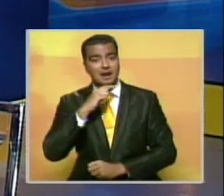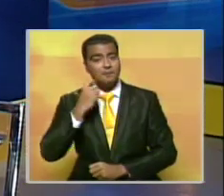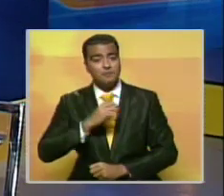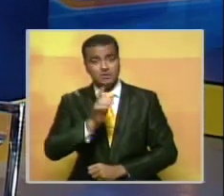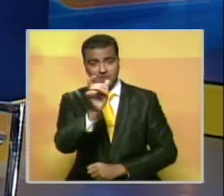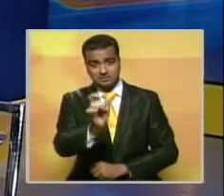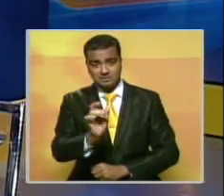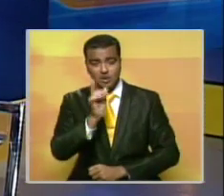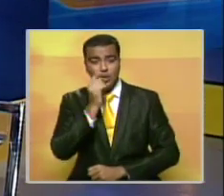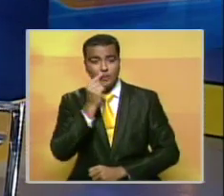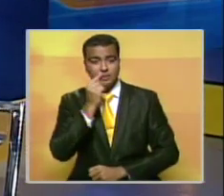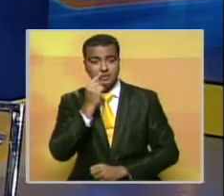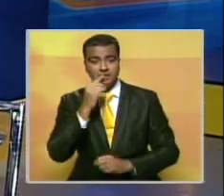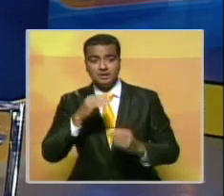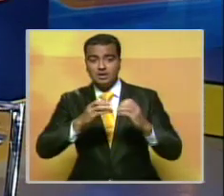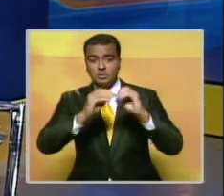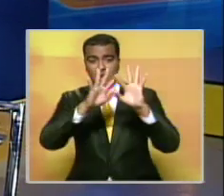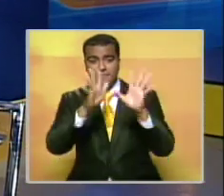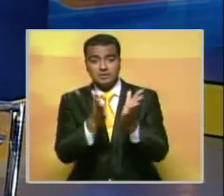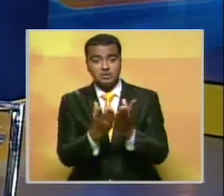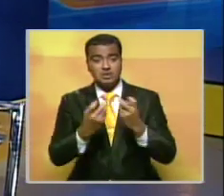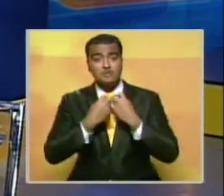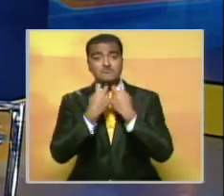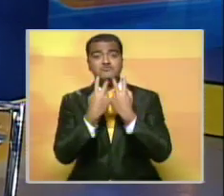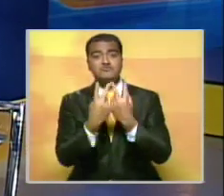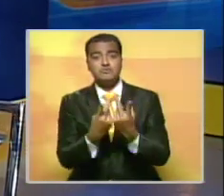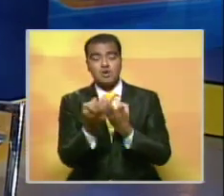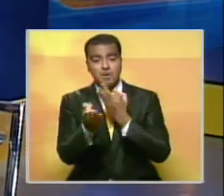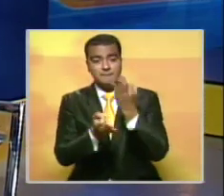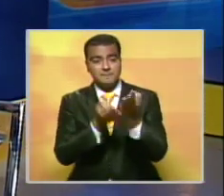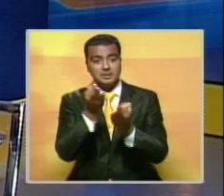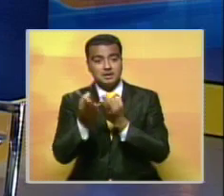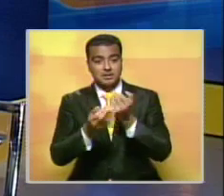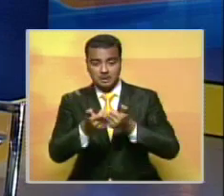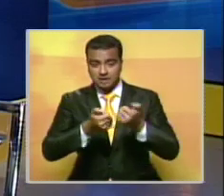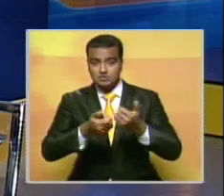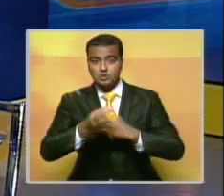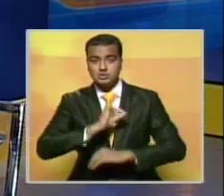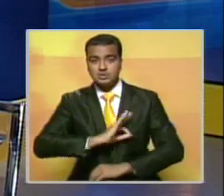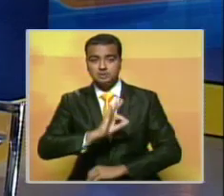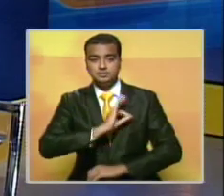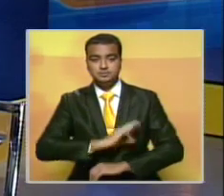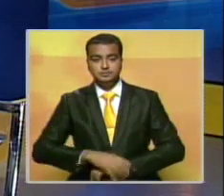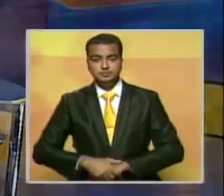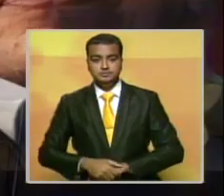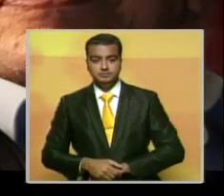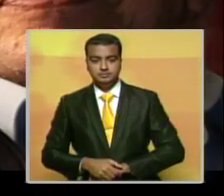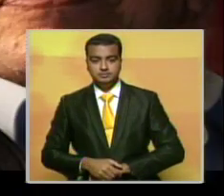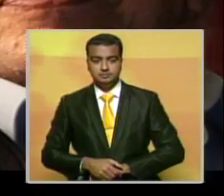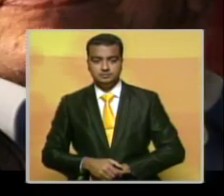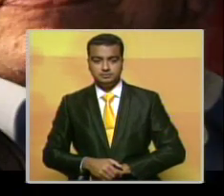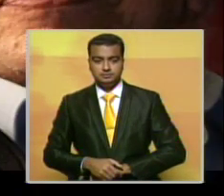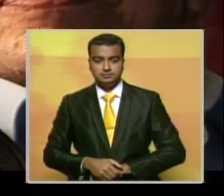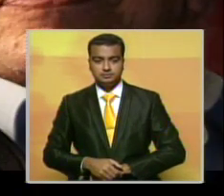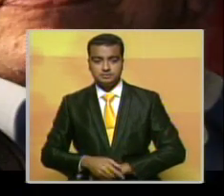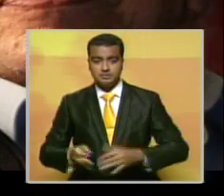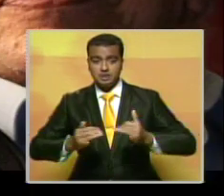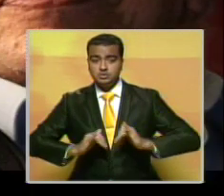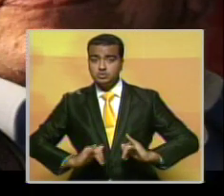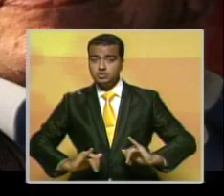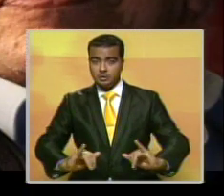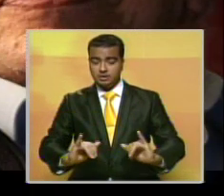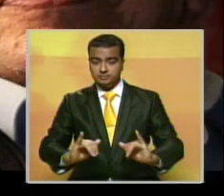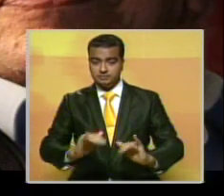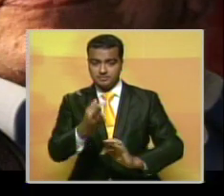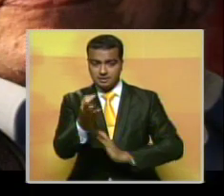y que el mundo del espectáculo ha abierto su voz y lo ha comentado a través de las redes sociales. Su hija Betsimar